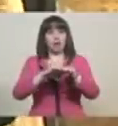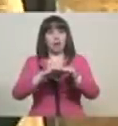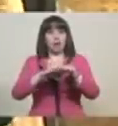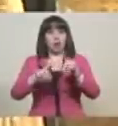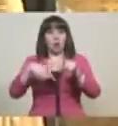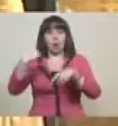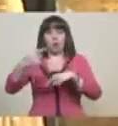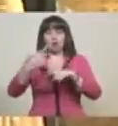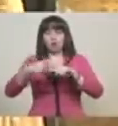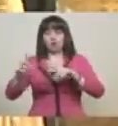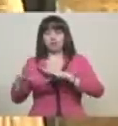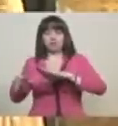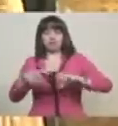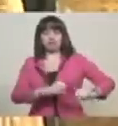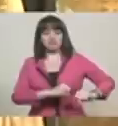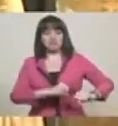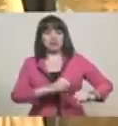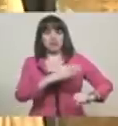saqueando y destruyendo nuestro pueblo.